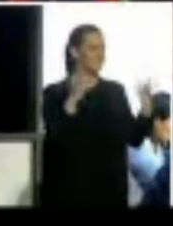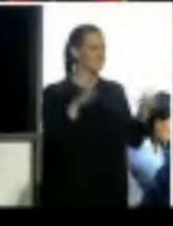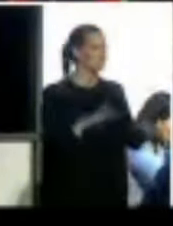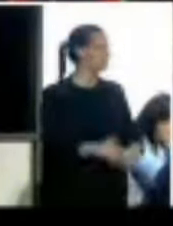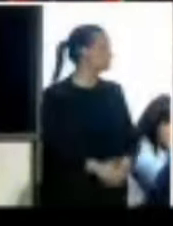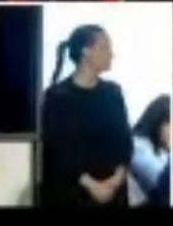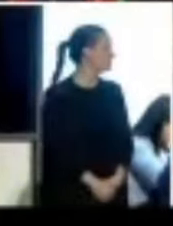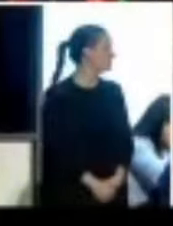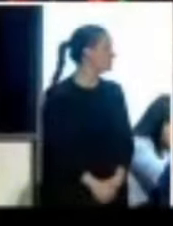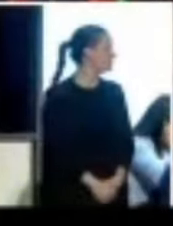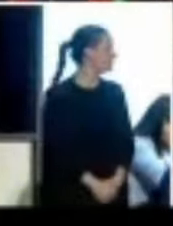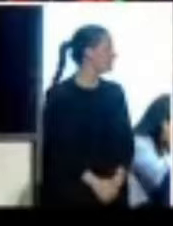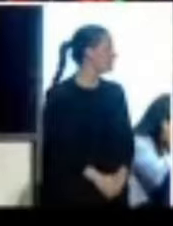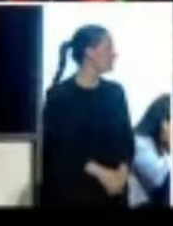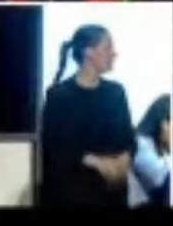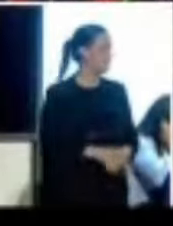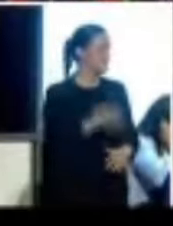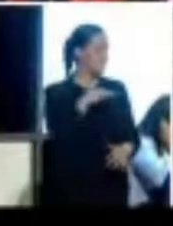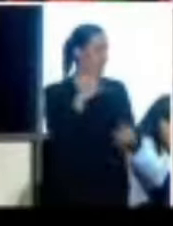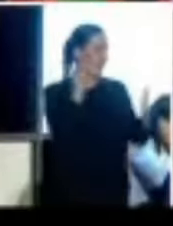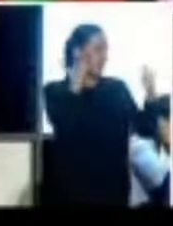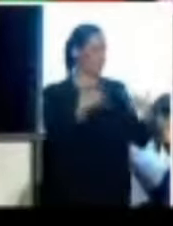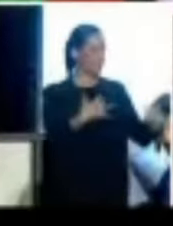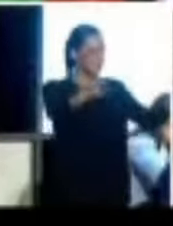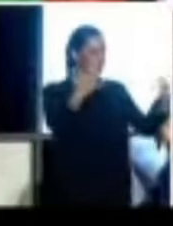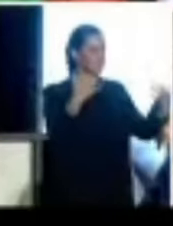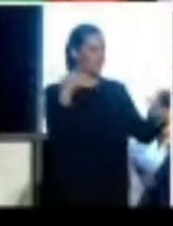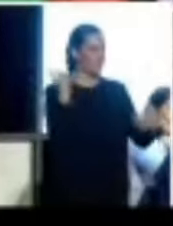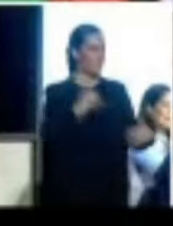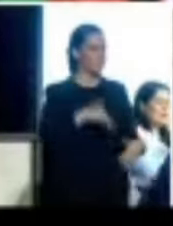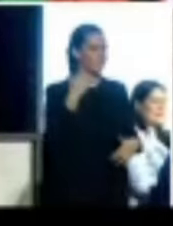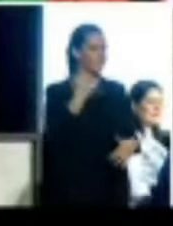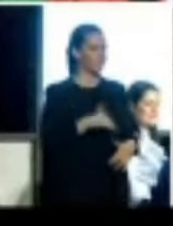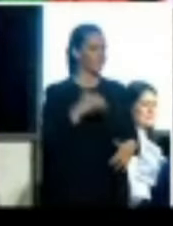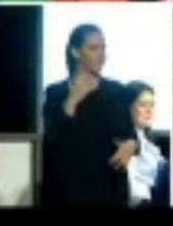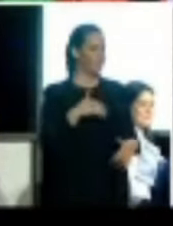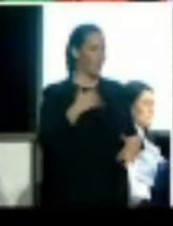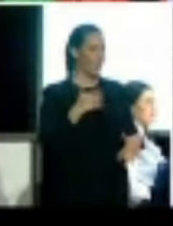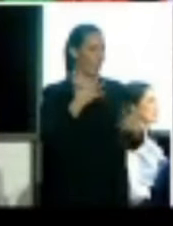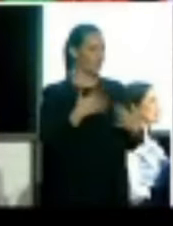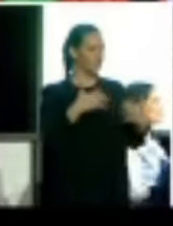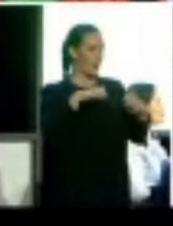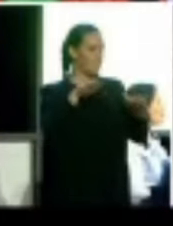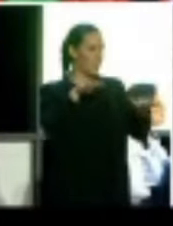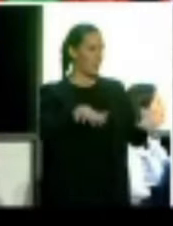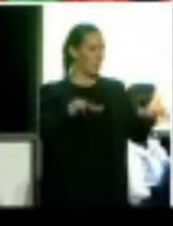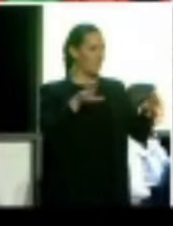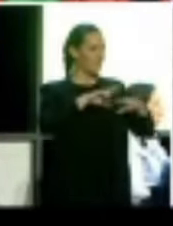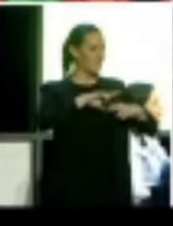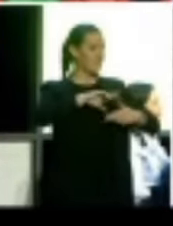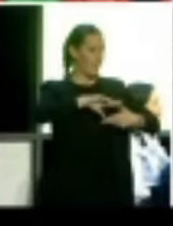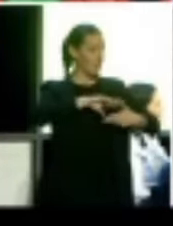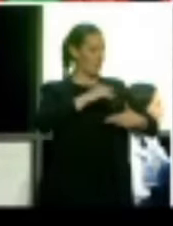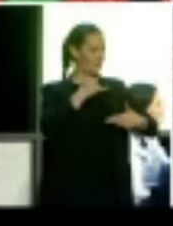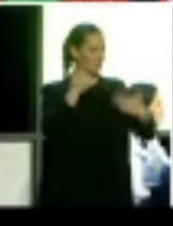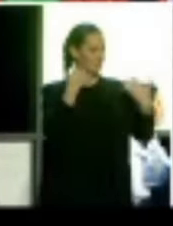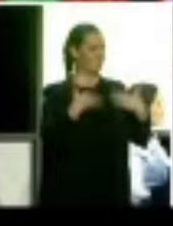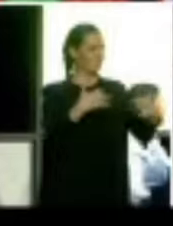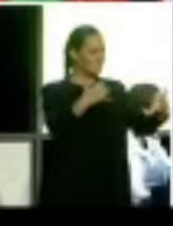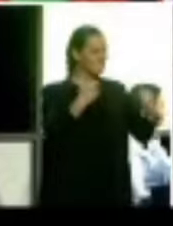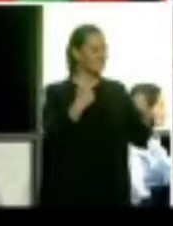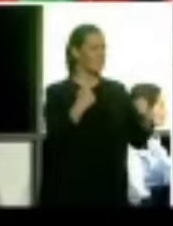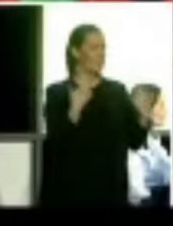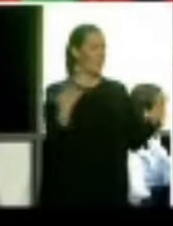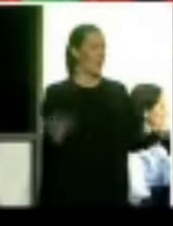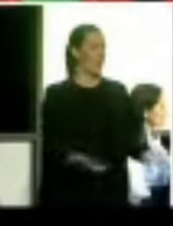Se cae, ¿eh?, en estos momentos el patio de butacas de este Palacio Municipal de Congresos de IFEMA. La verdad que ovación más que